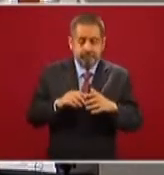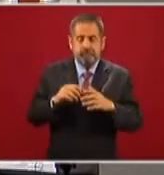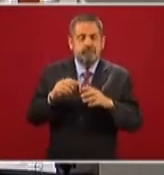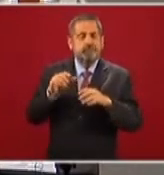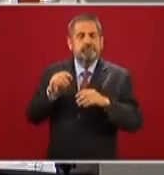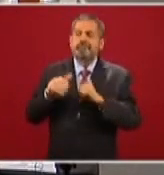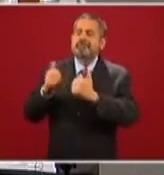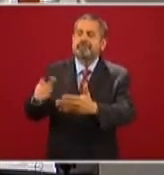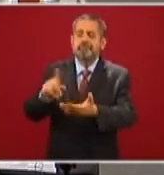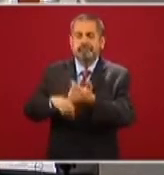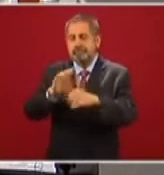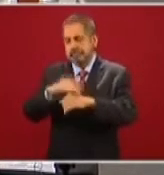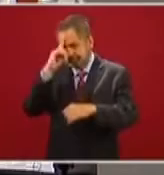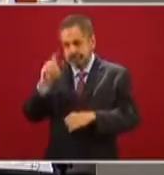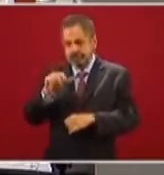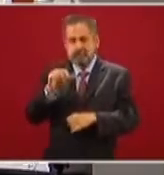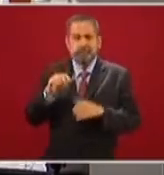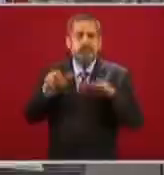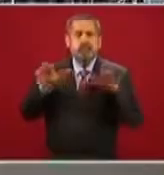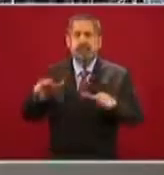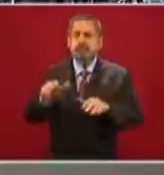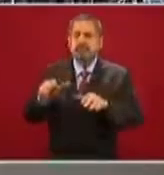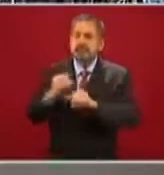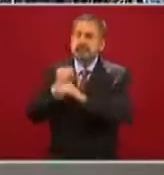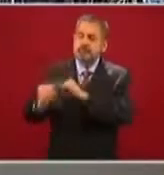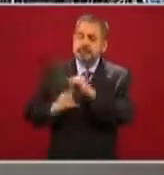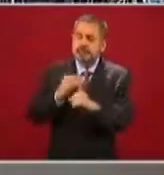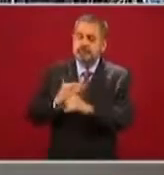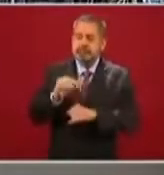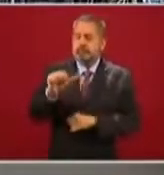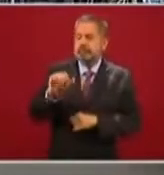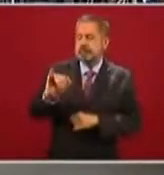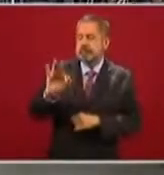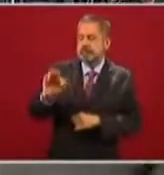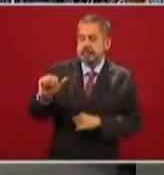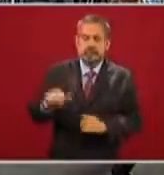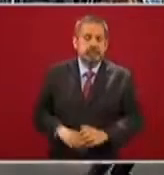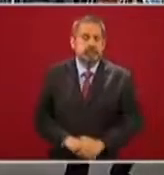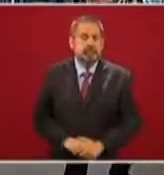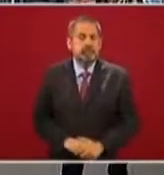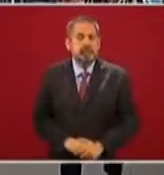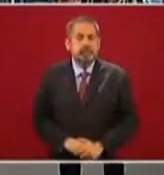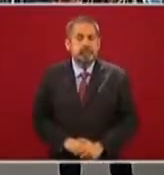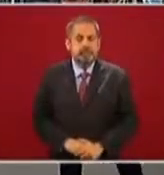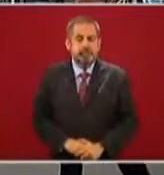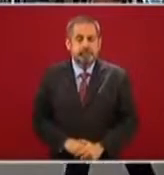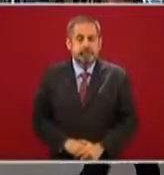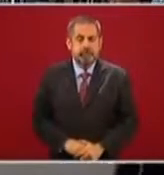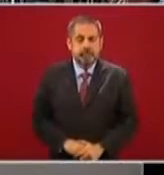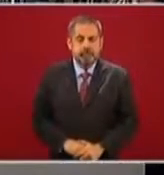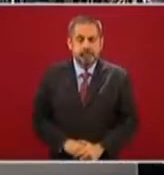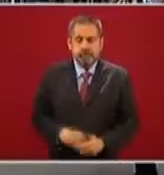Ángeles. Es cuanto, señor presidente. Bueno, invitamos a